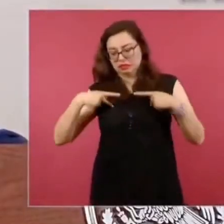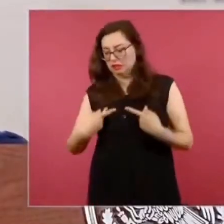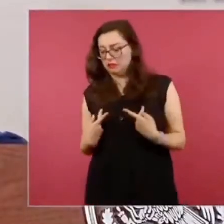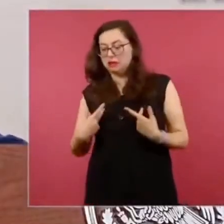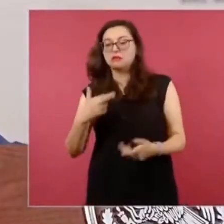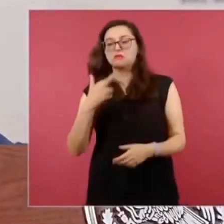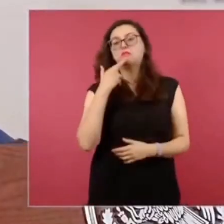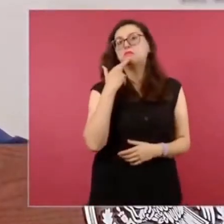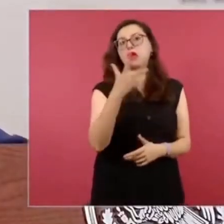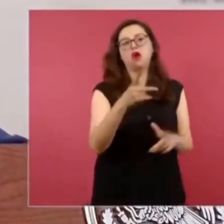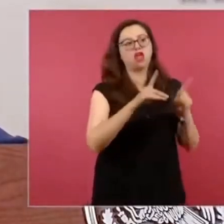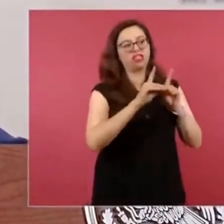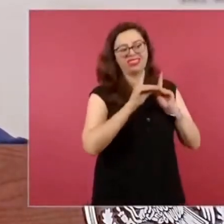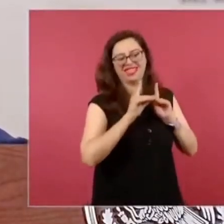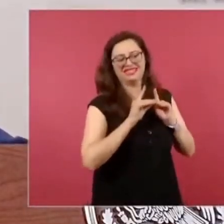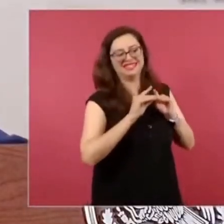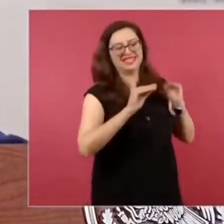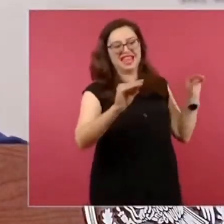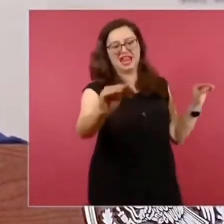porque si nos